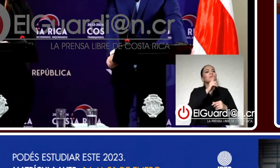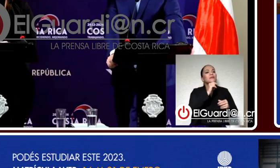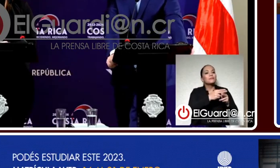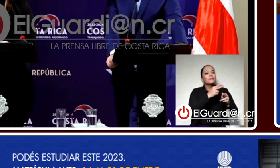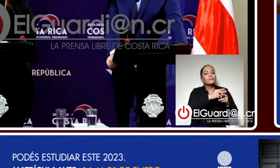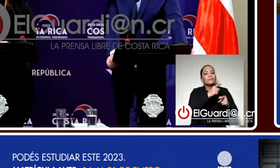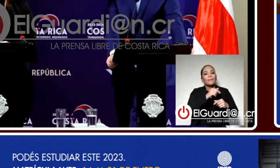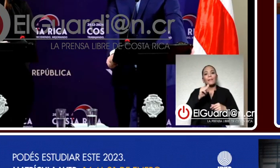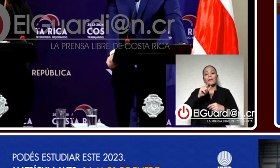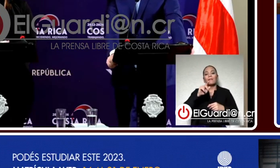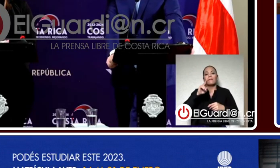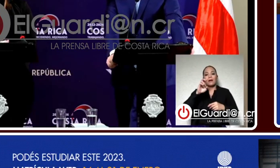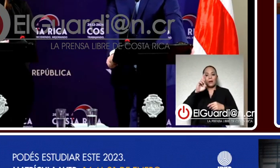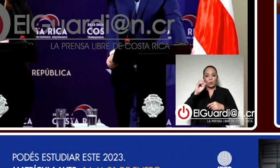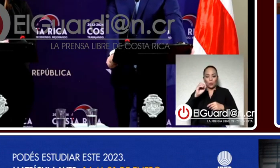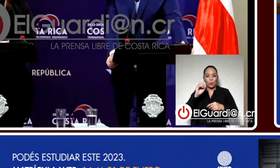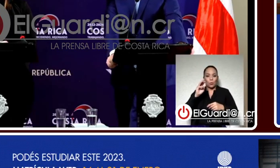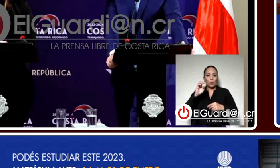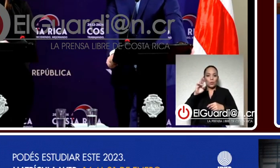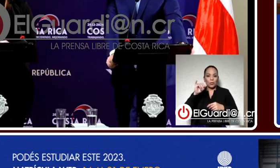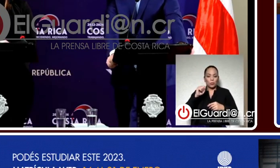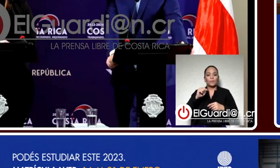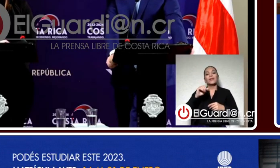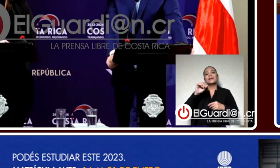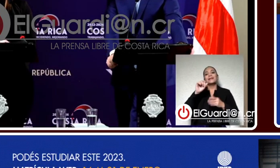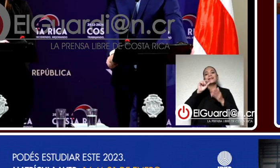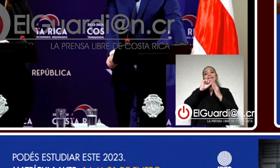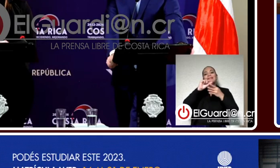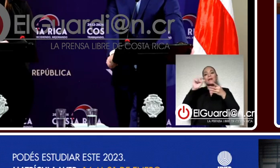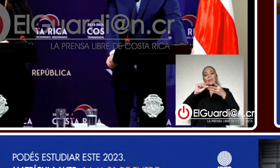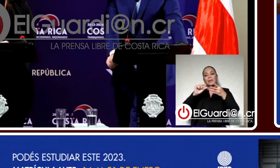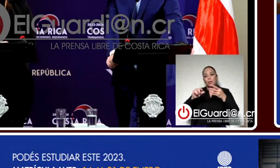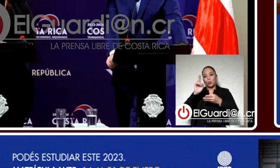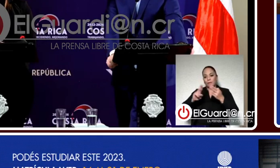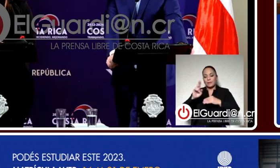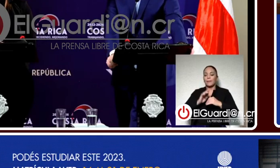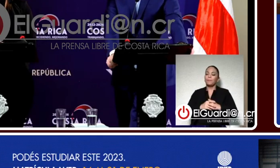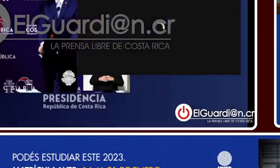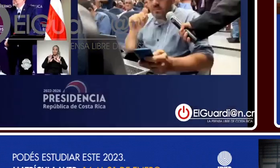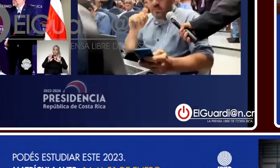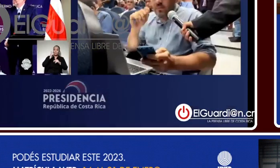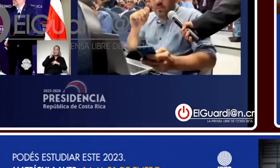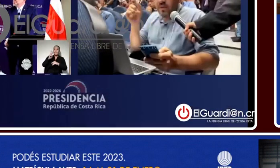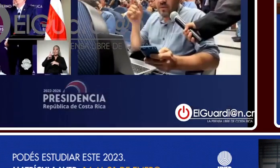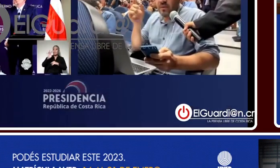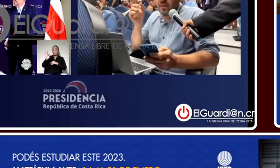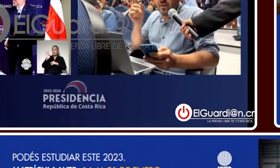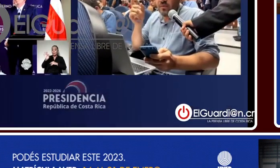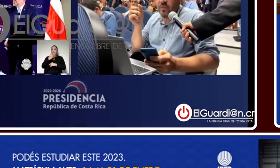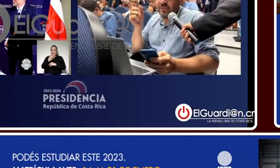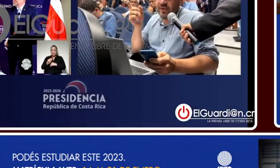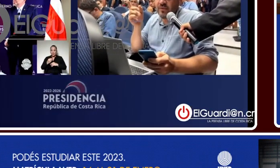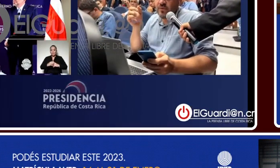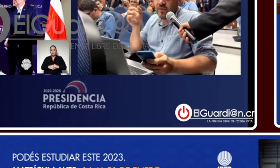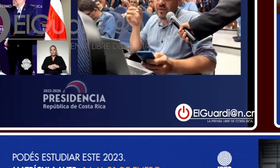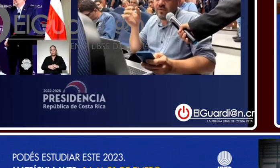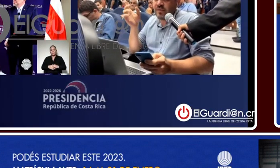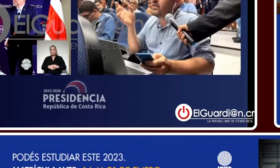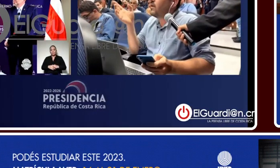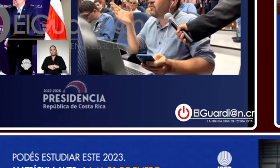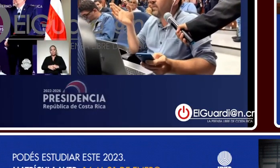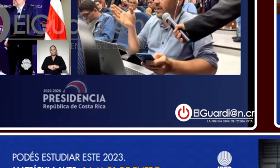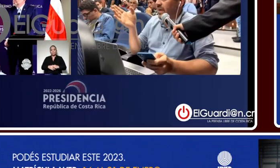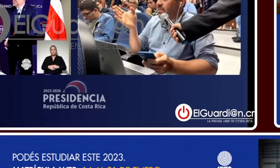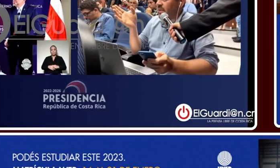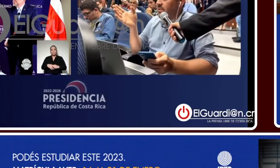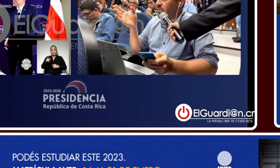Murillo, del Semanario Universidad. Sí, señor. El 29 de diciembre, usted, su perfil es doctora